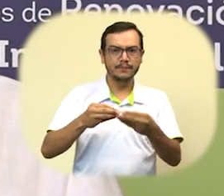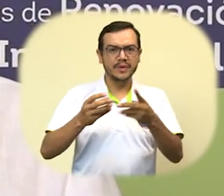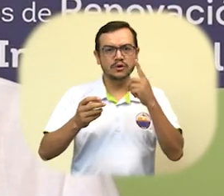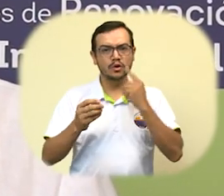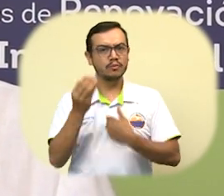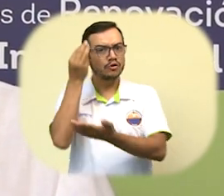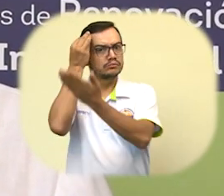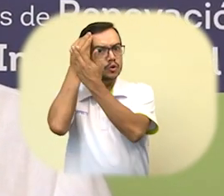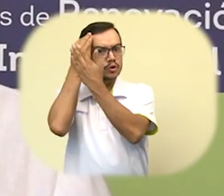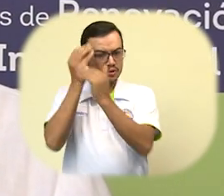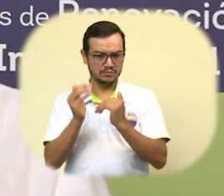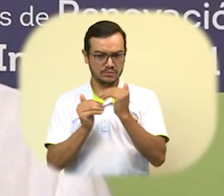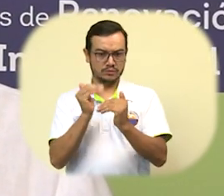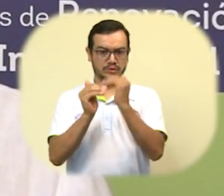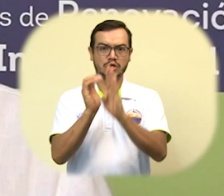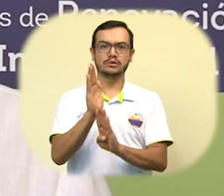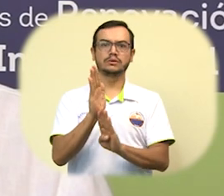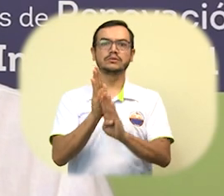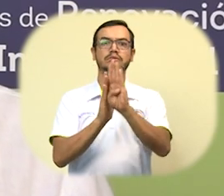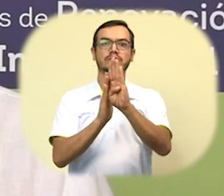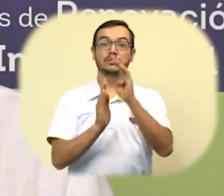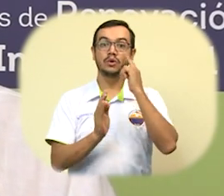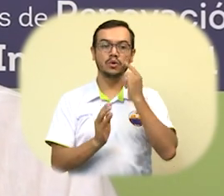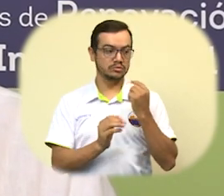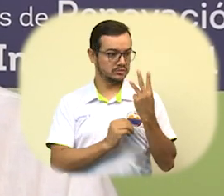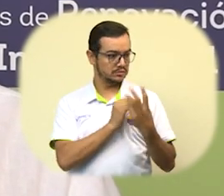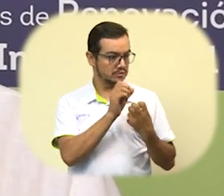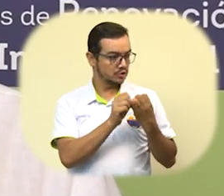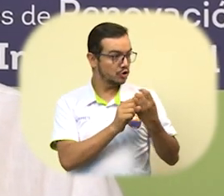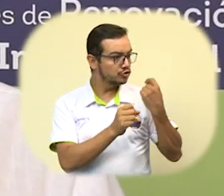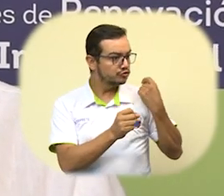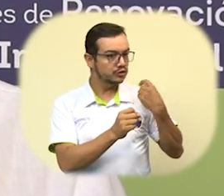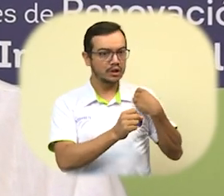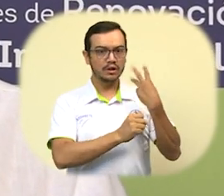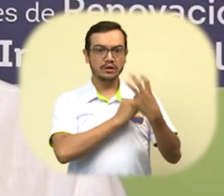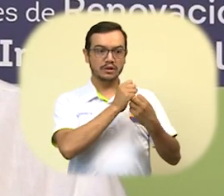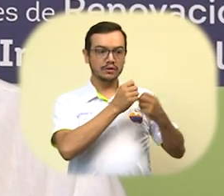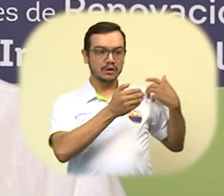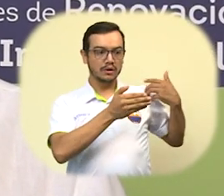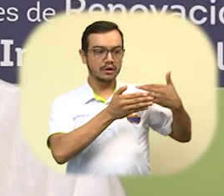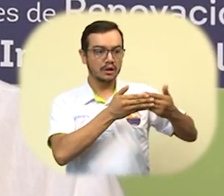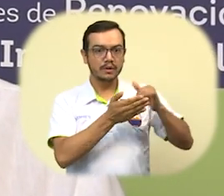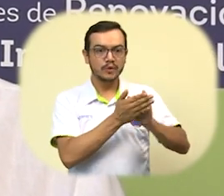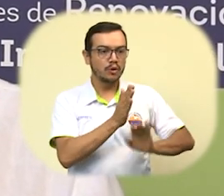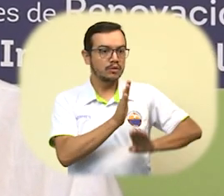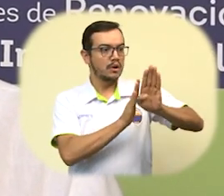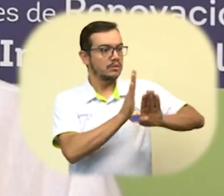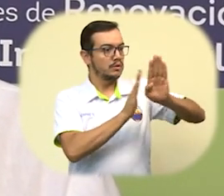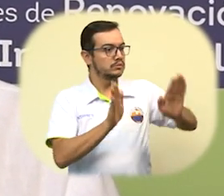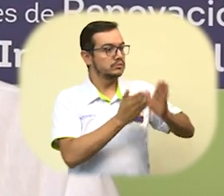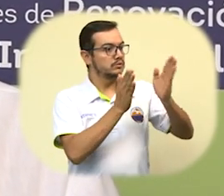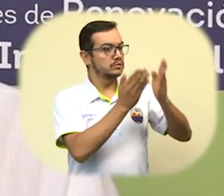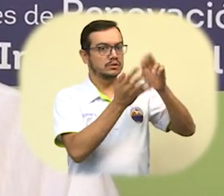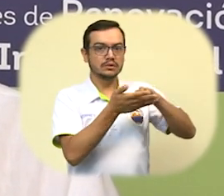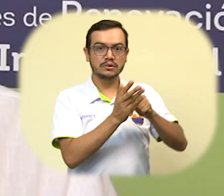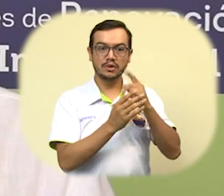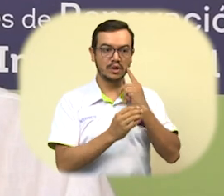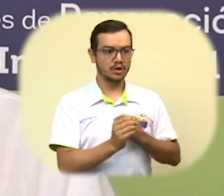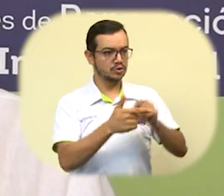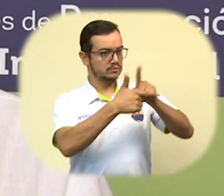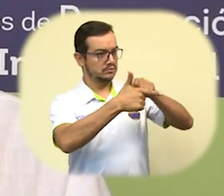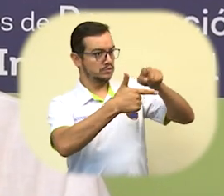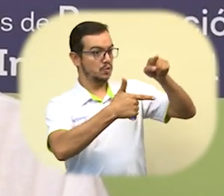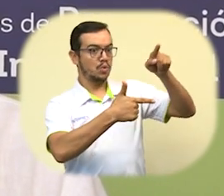cómo ha mejorado en las pruebas Saber Pro, por ejemplo, en 3 años cómo se incrementó eso positivamente, o sea, todos los indicadores son muy